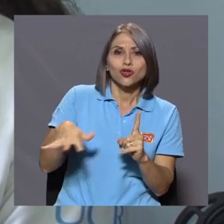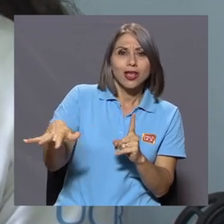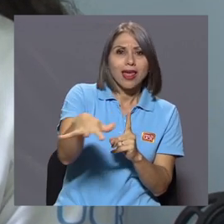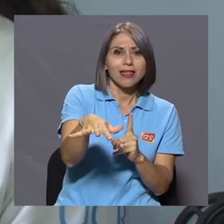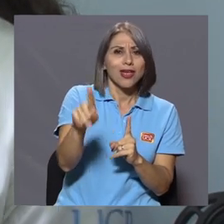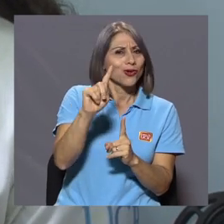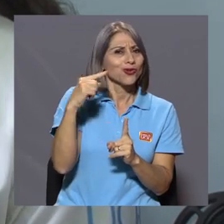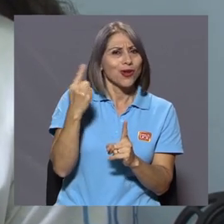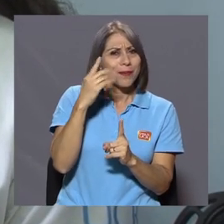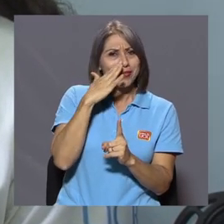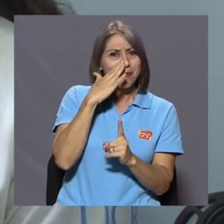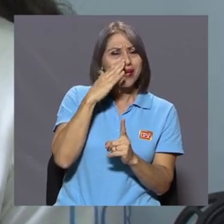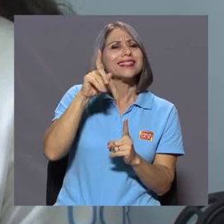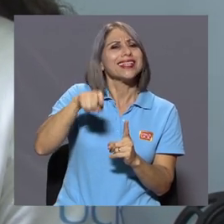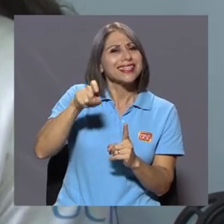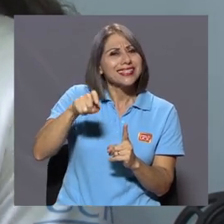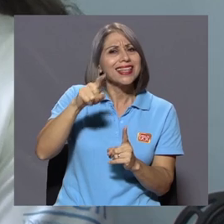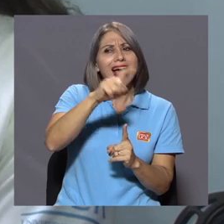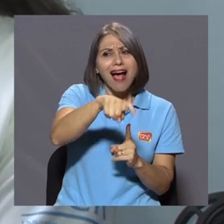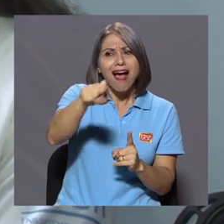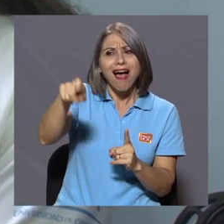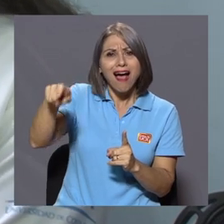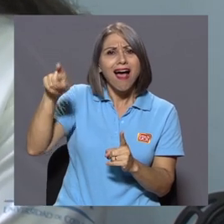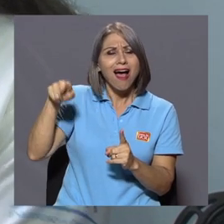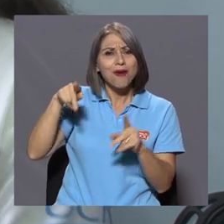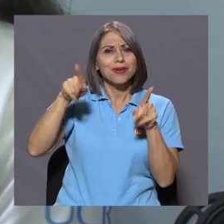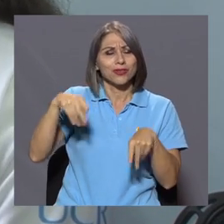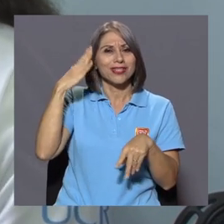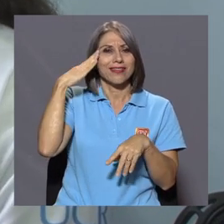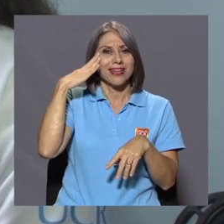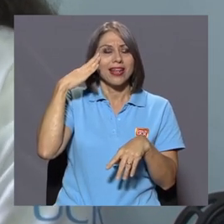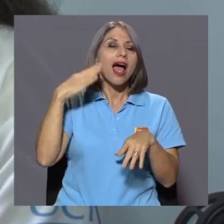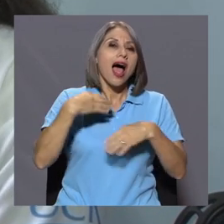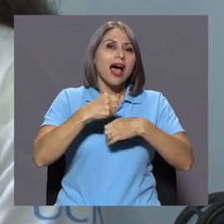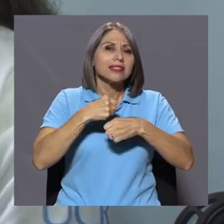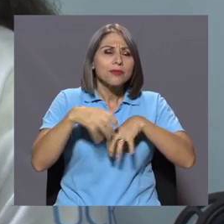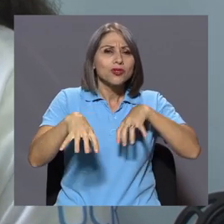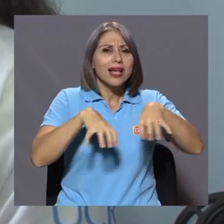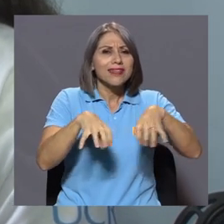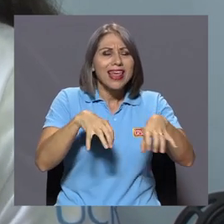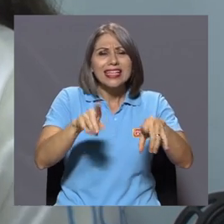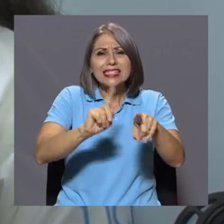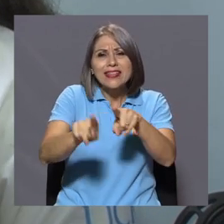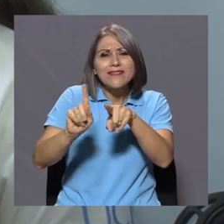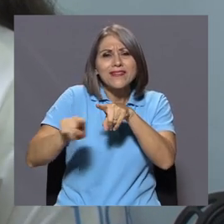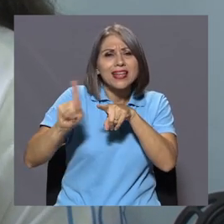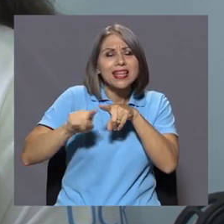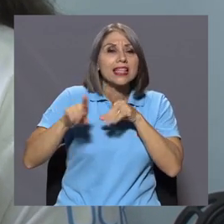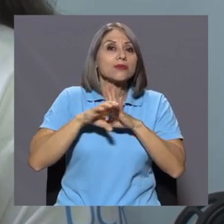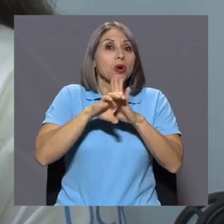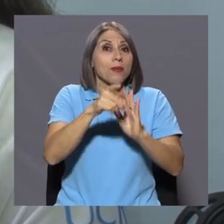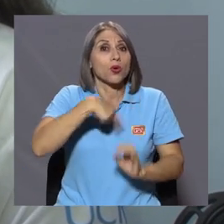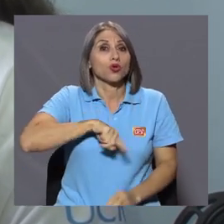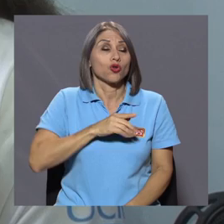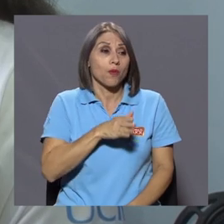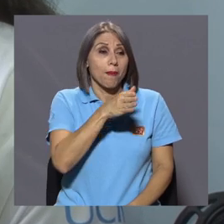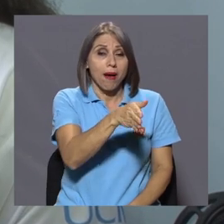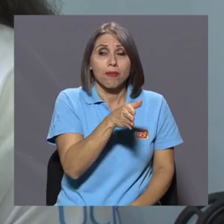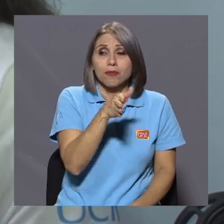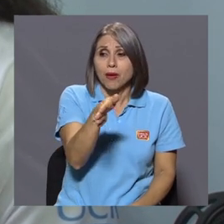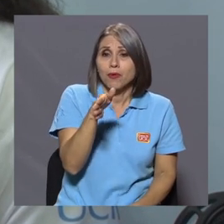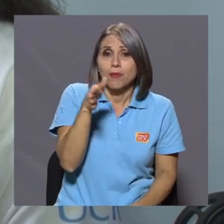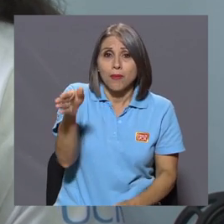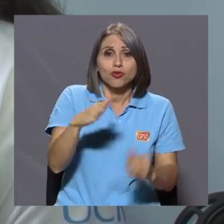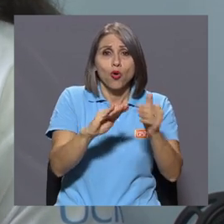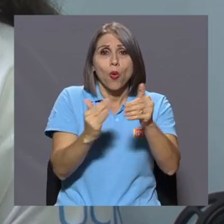las madres necesitan saber, sino también las diferentes personas. Hacemos actividades de toda clase, desde ir a comunidades a promocionar la